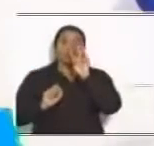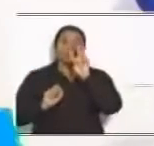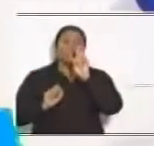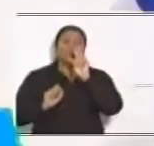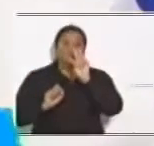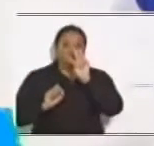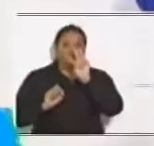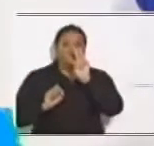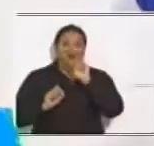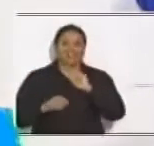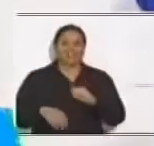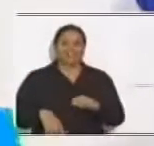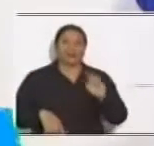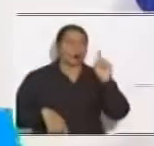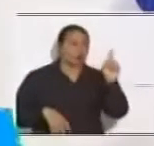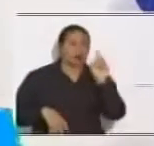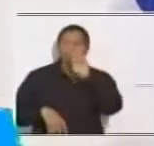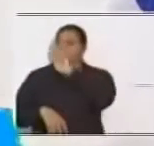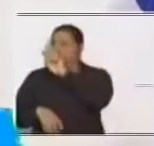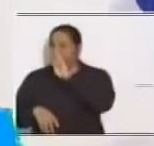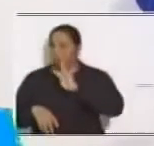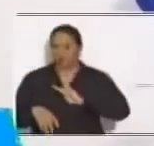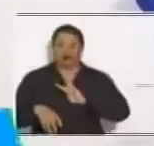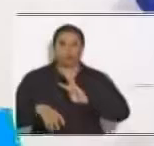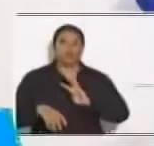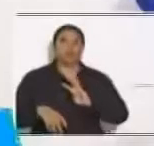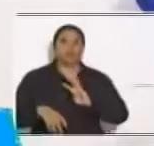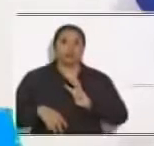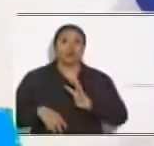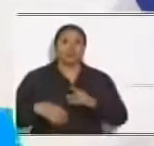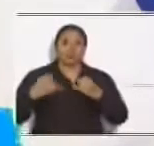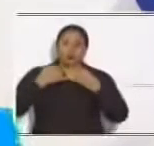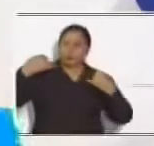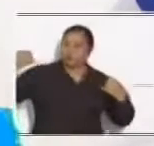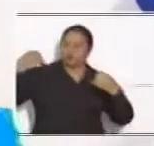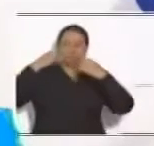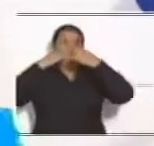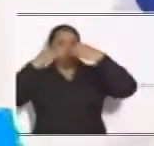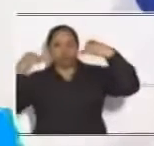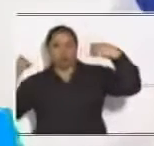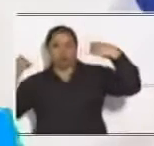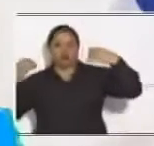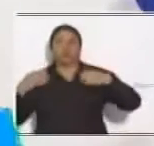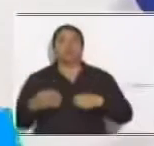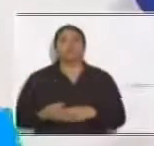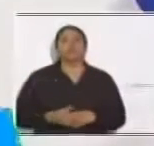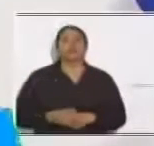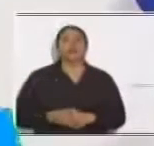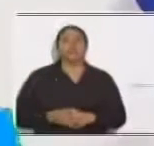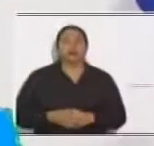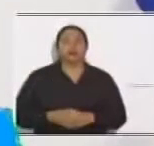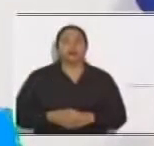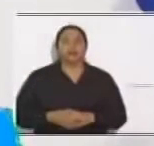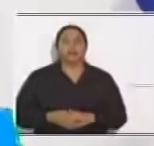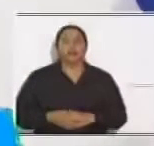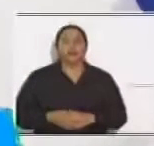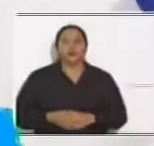3 puntos ya tengo 2 segmentos de recta.